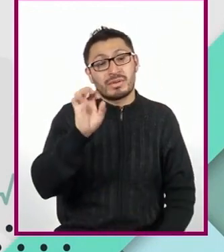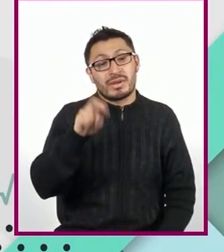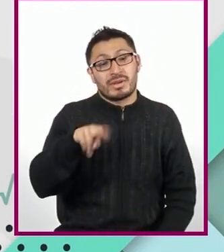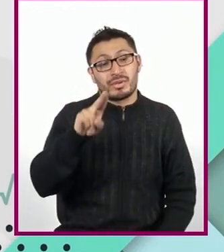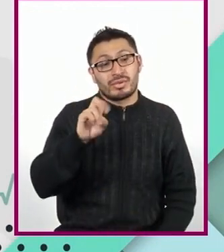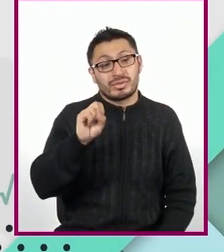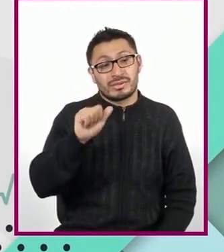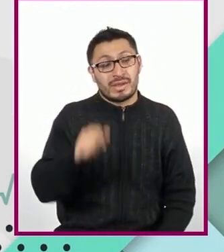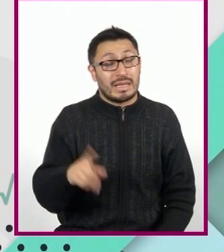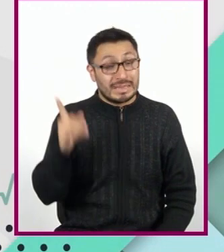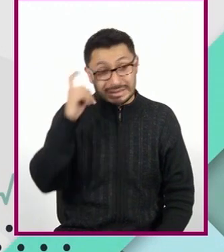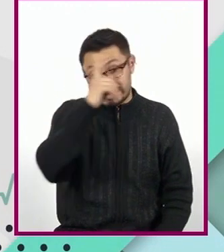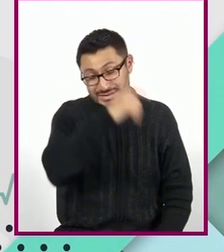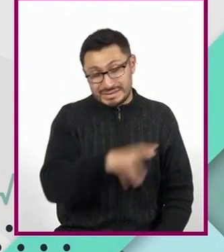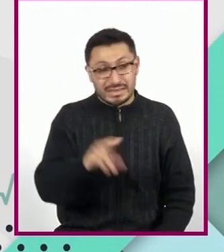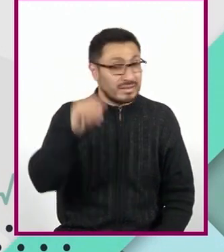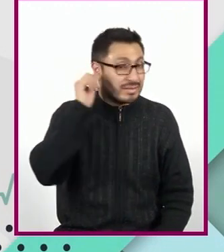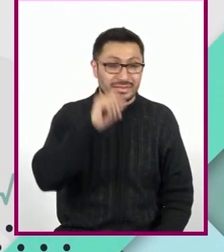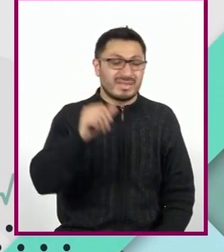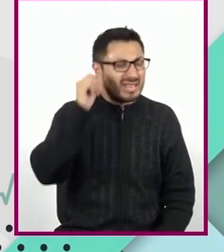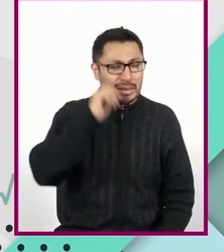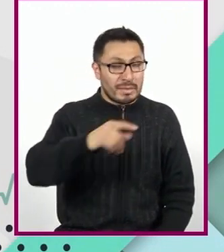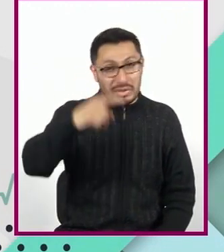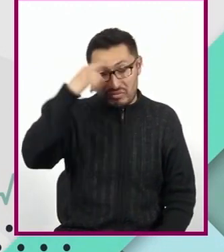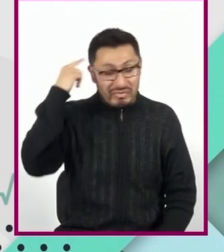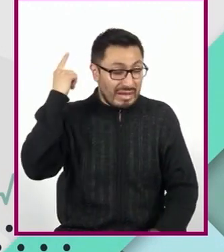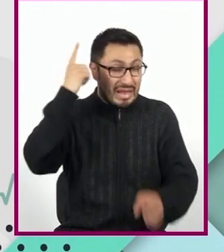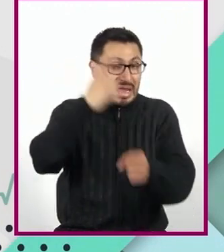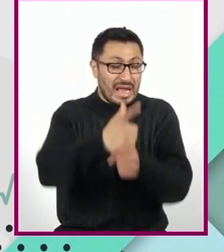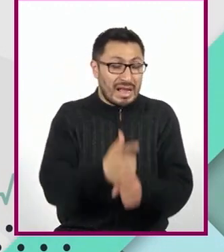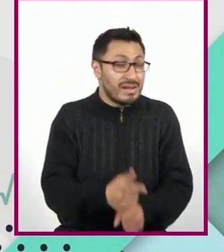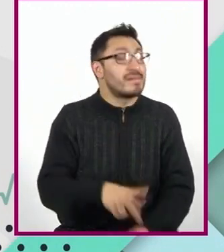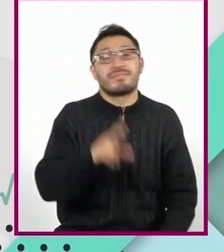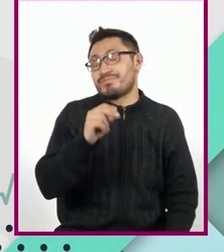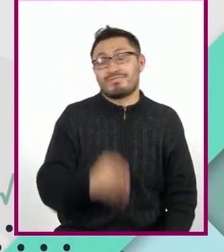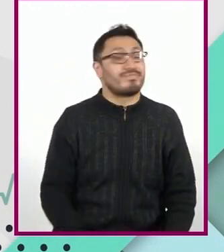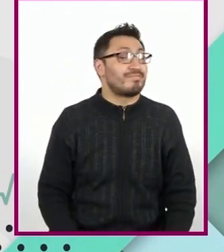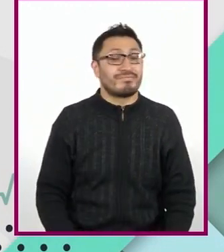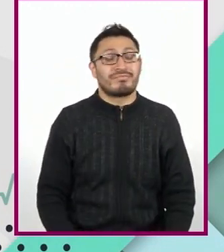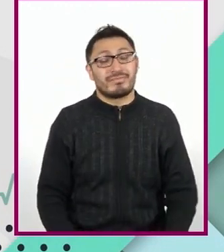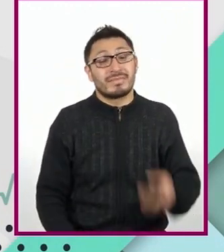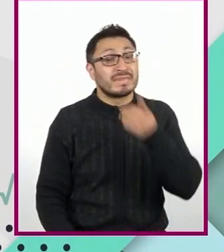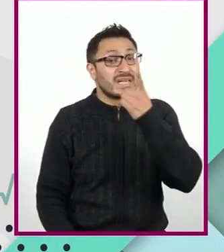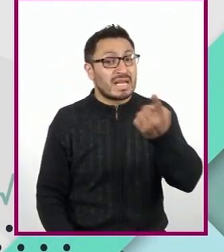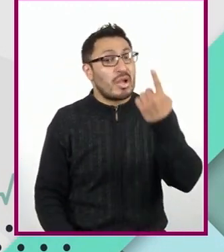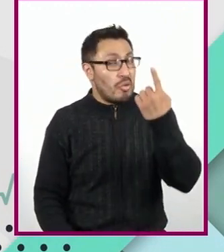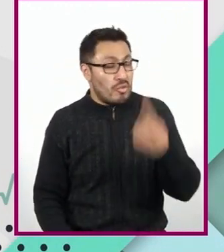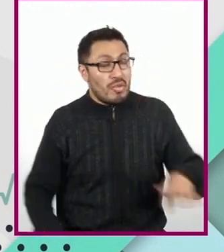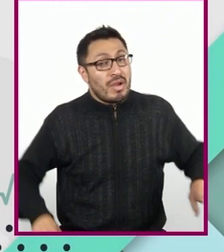tan obvia. No siempre es sencillo encontrar la hipotenusa a simple vista. Les diré una